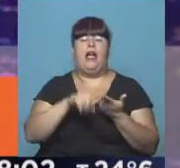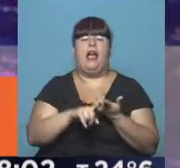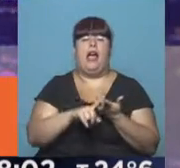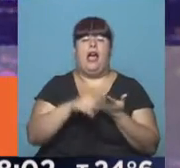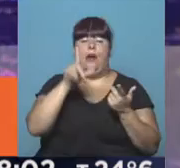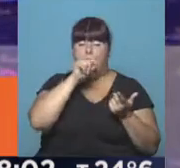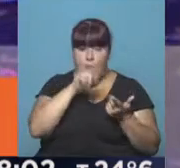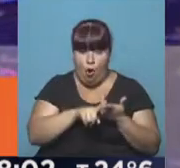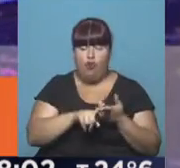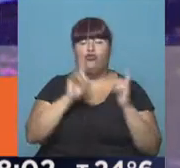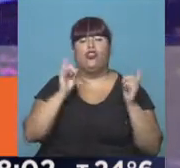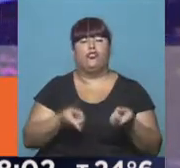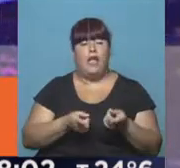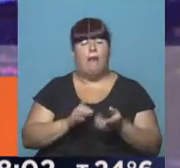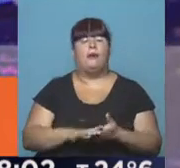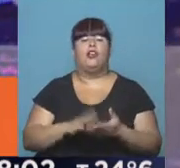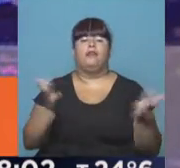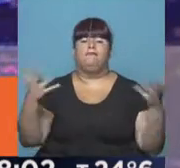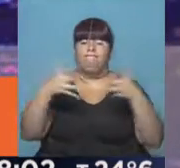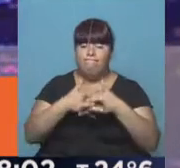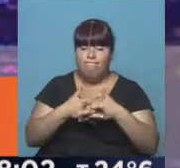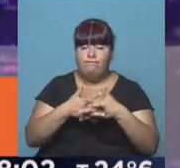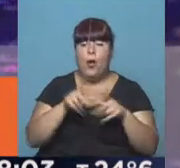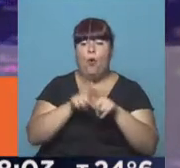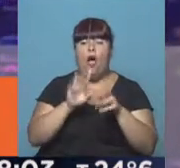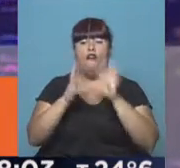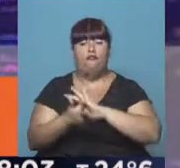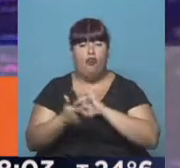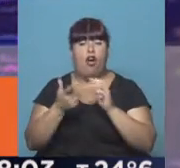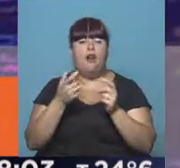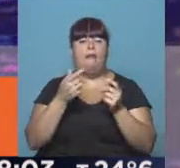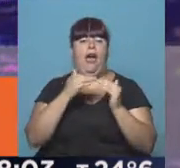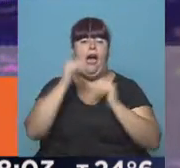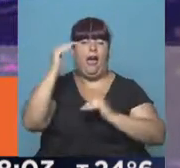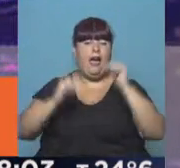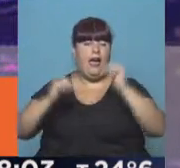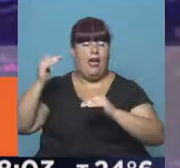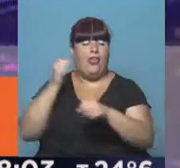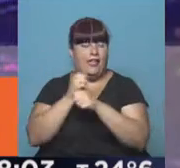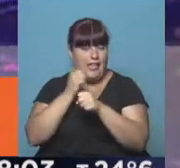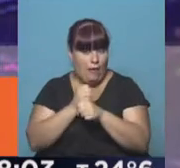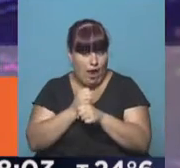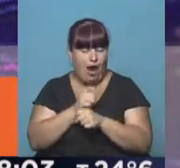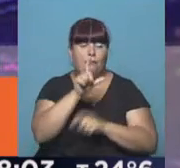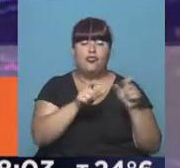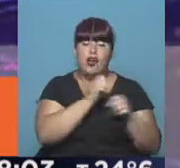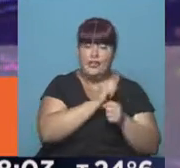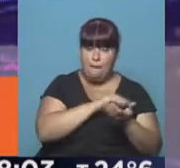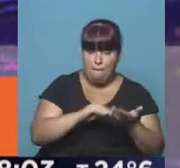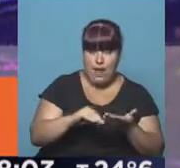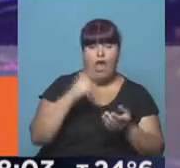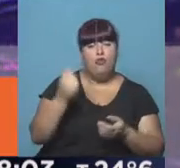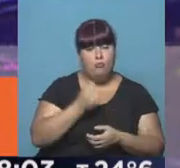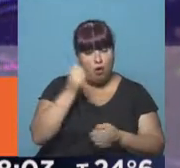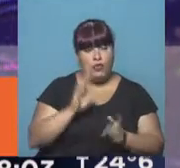aviar también hablamos de unificación de condiciones de esta laboral para los trabajadores que es